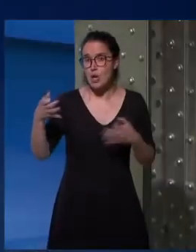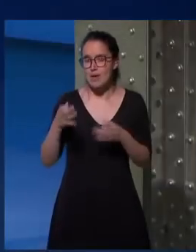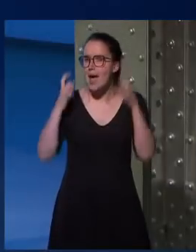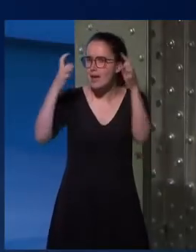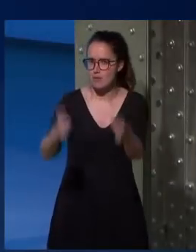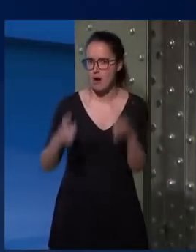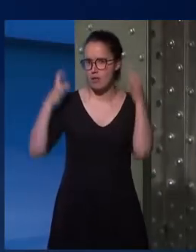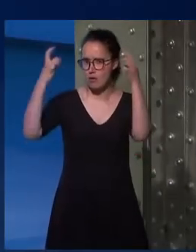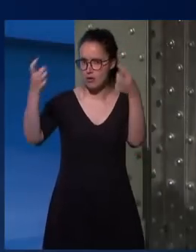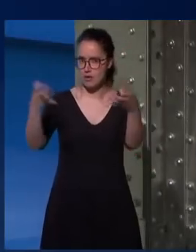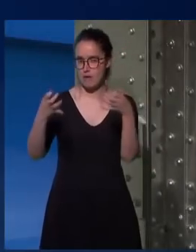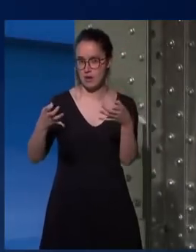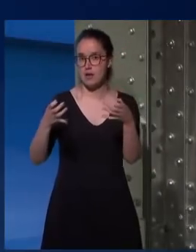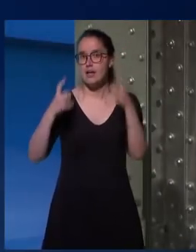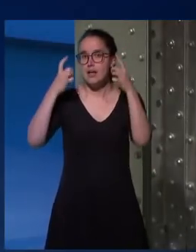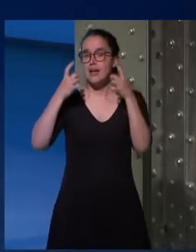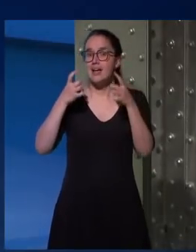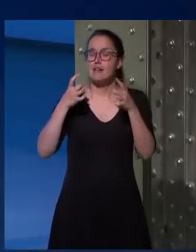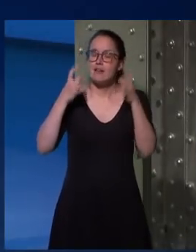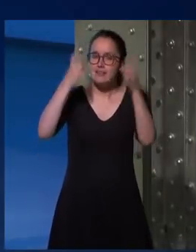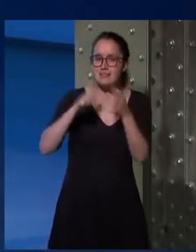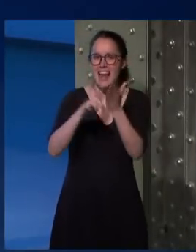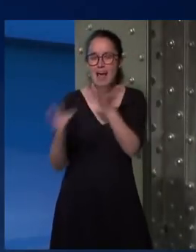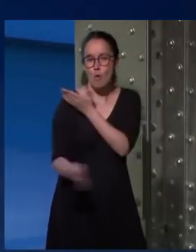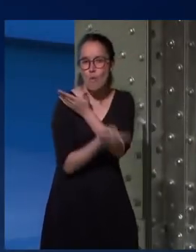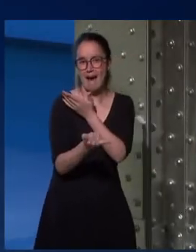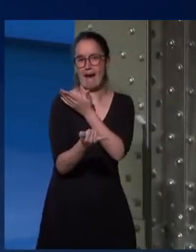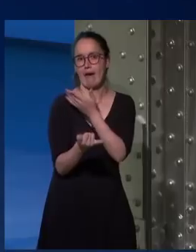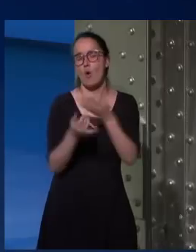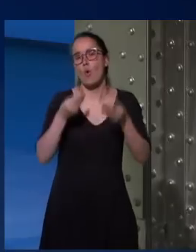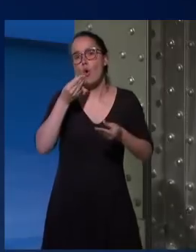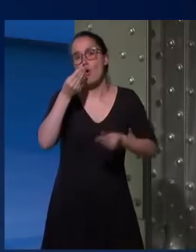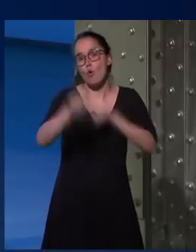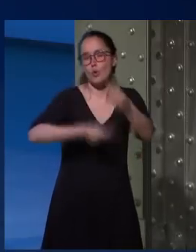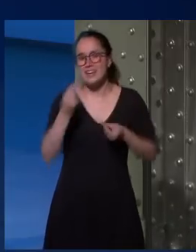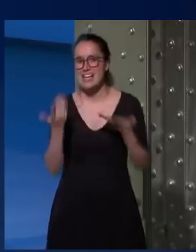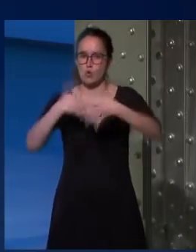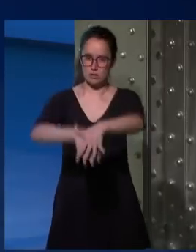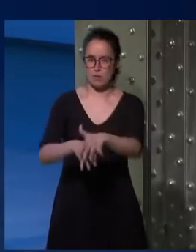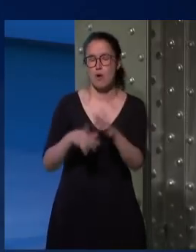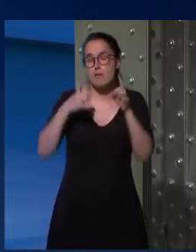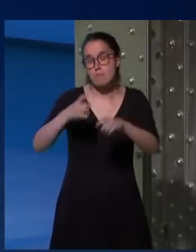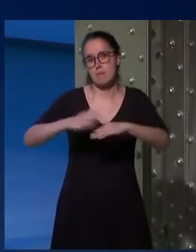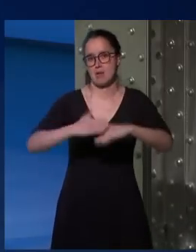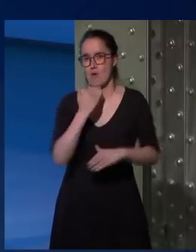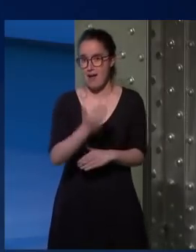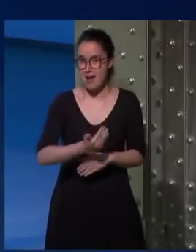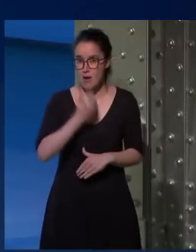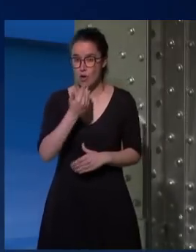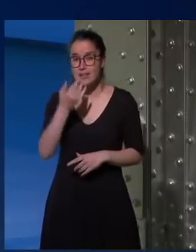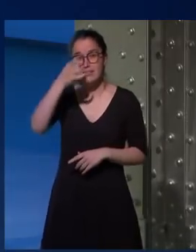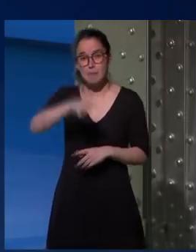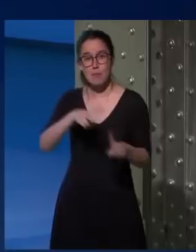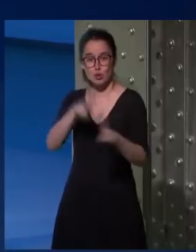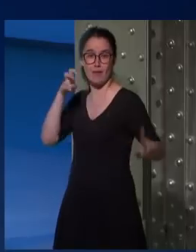hacer ese esfuerzo, ¿no? Huir del lenguaje sexista e intentar utilizar en la medida que podamos un lenguaje inclusivo. Y luego también